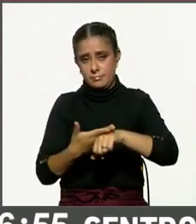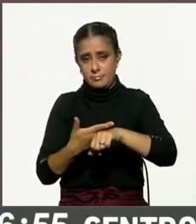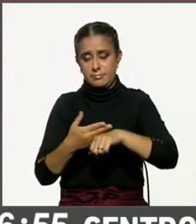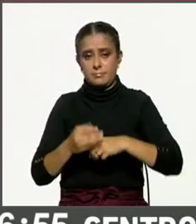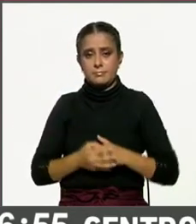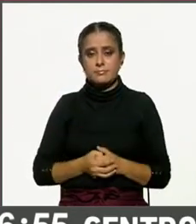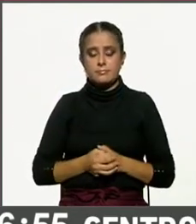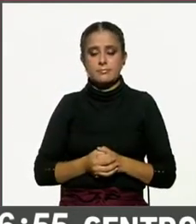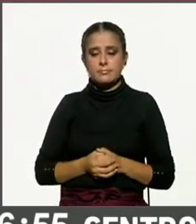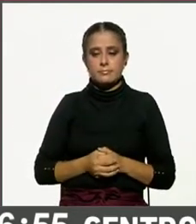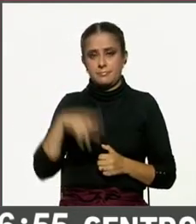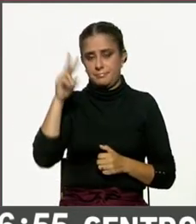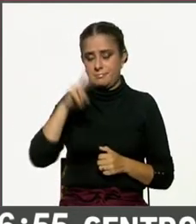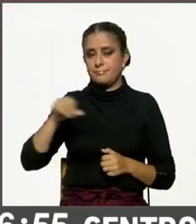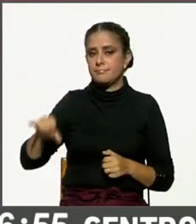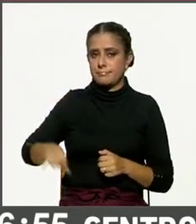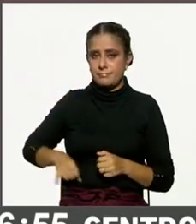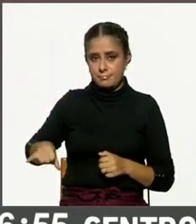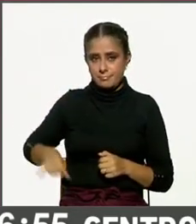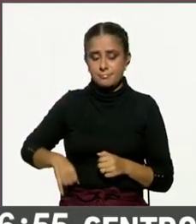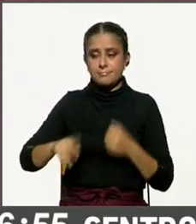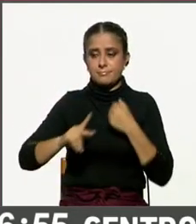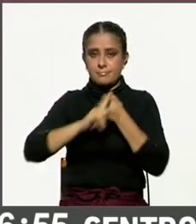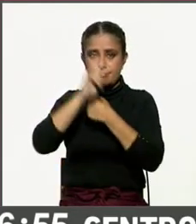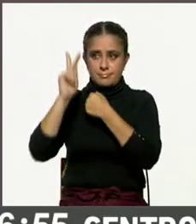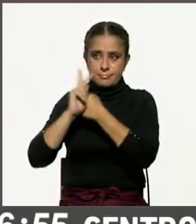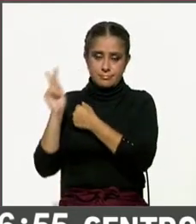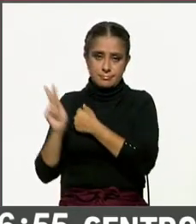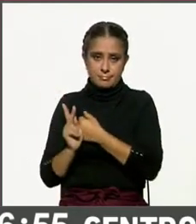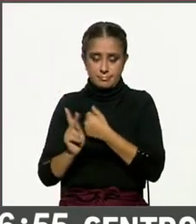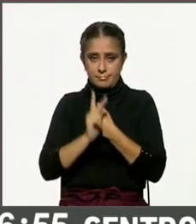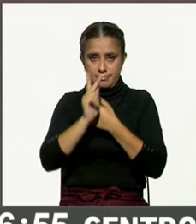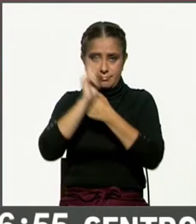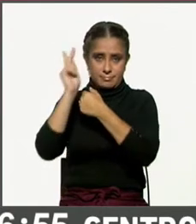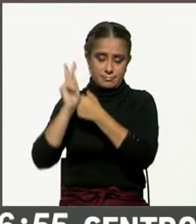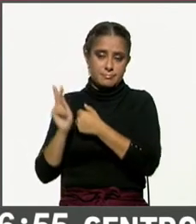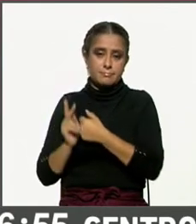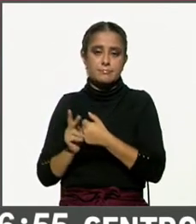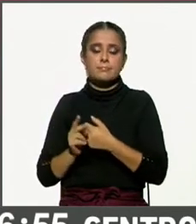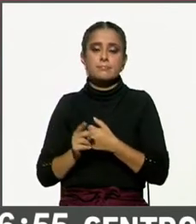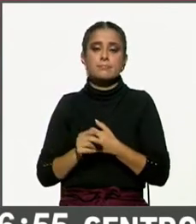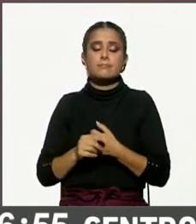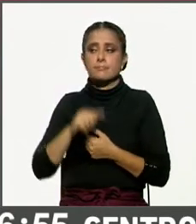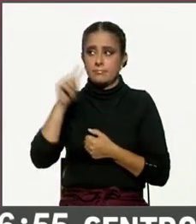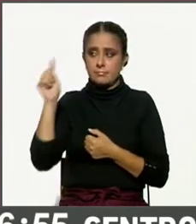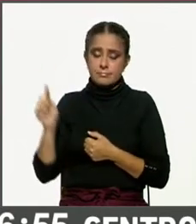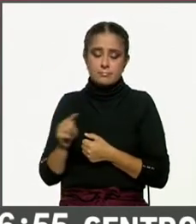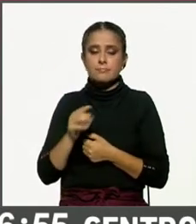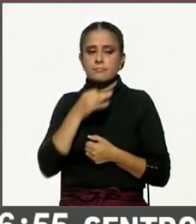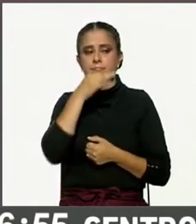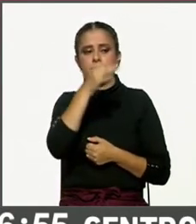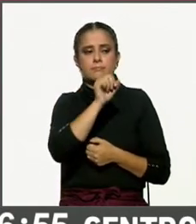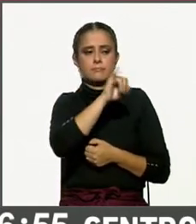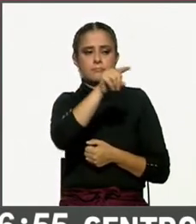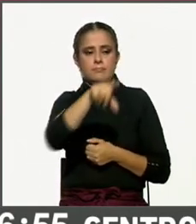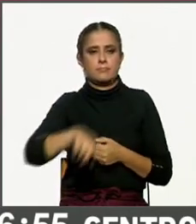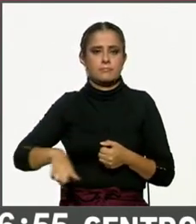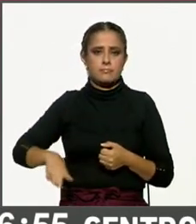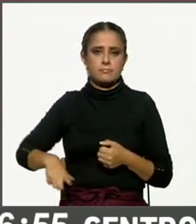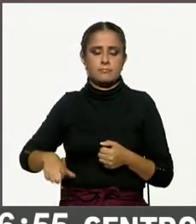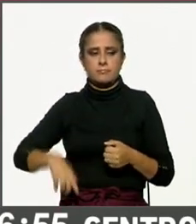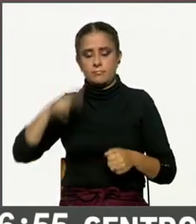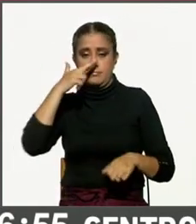es interesante que el país que es más pesimista en términos de recuperación, cuando ya revisamos en el siguiente